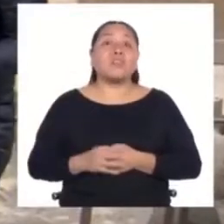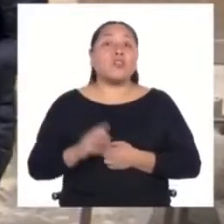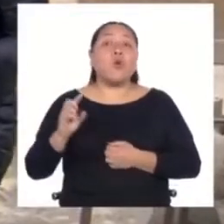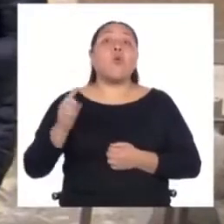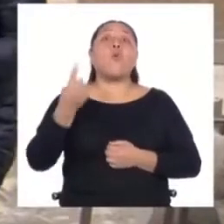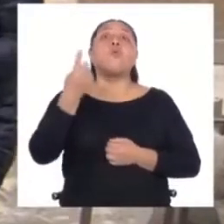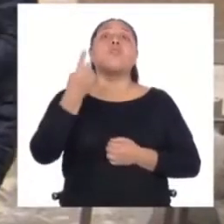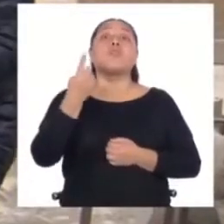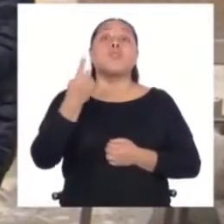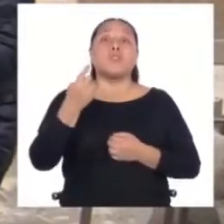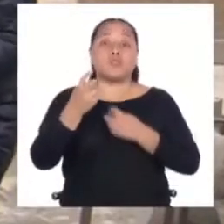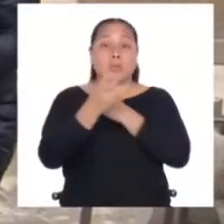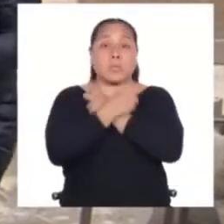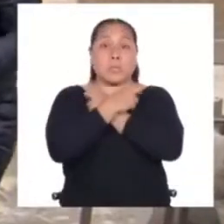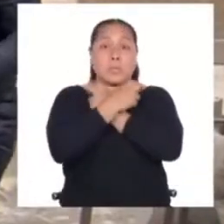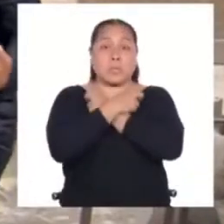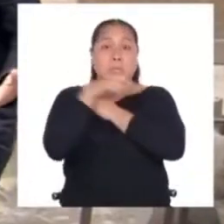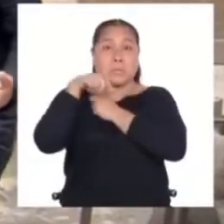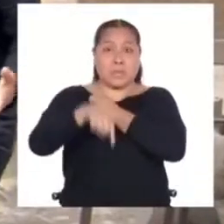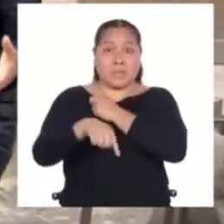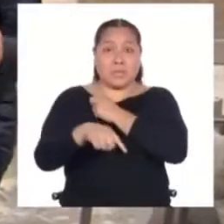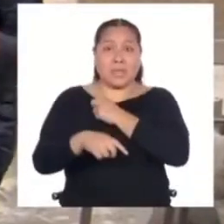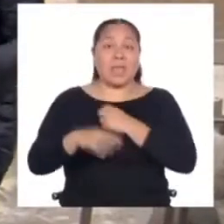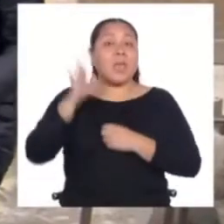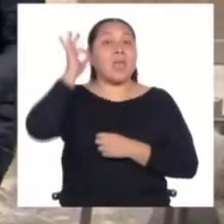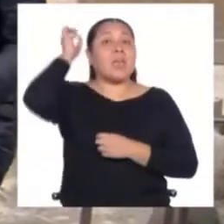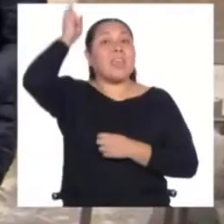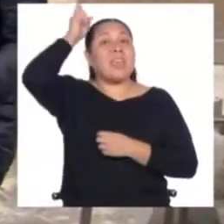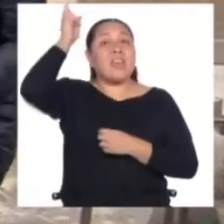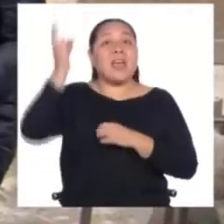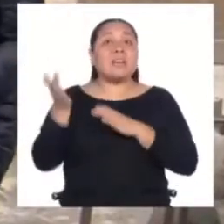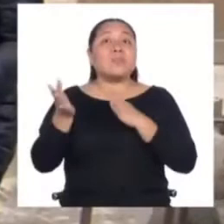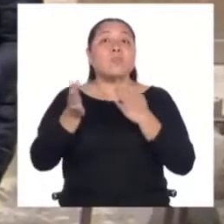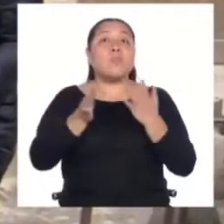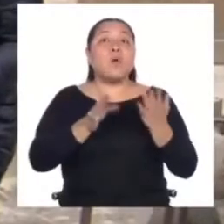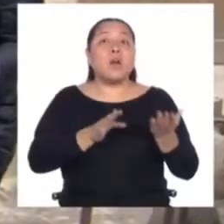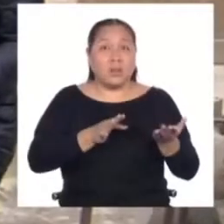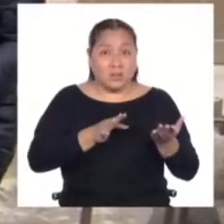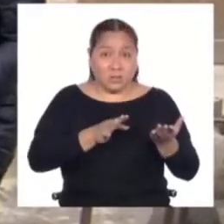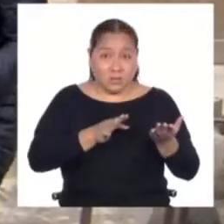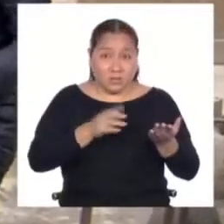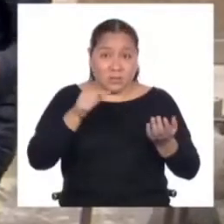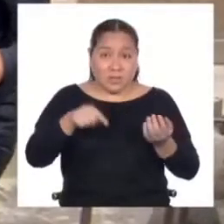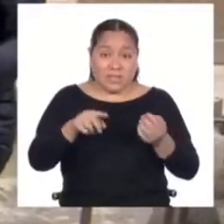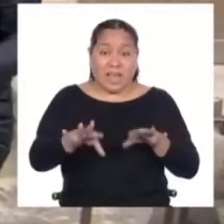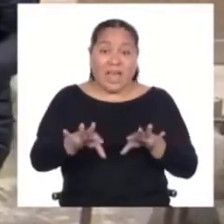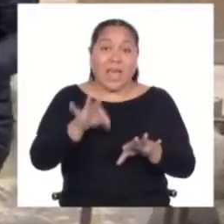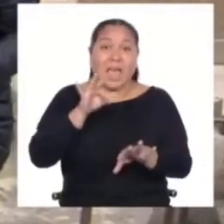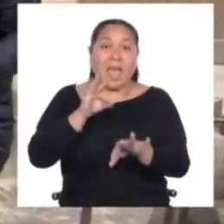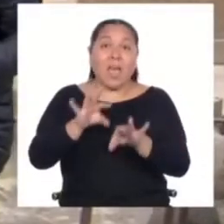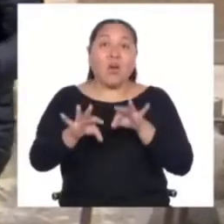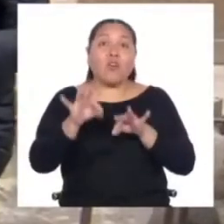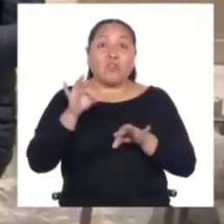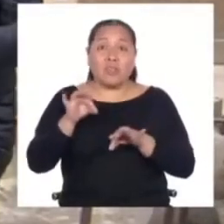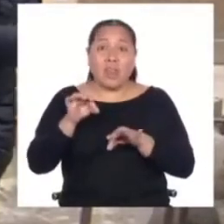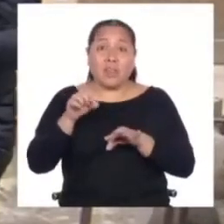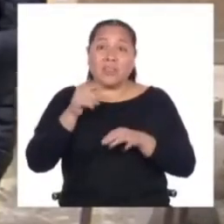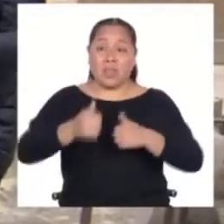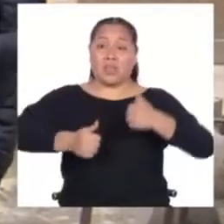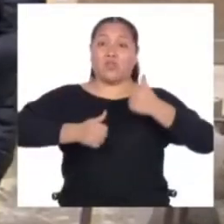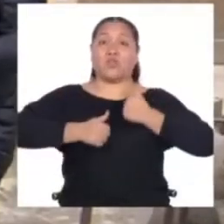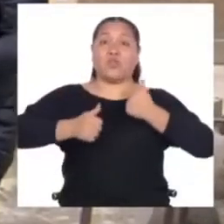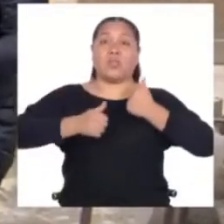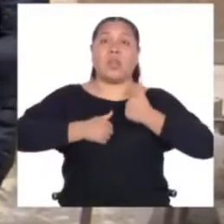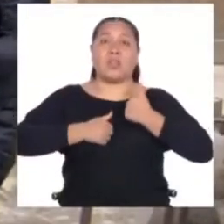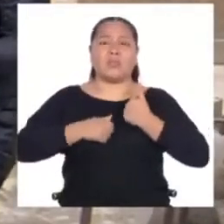de soldados incas muertos en la Guerra de la Conquista que se han encontrado hasta el momento. Son cráneos de